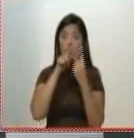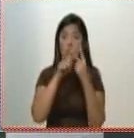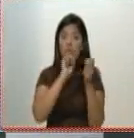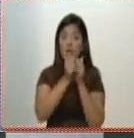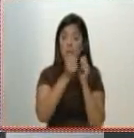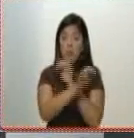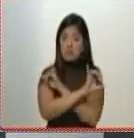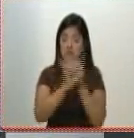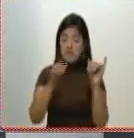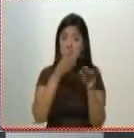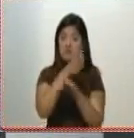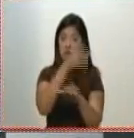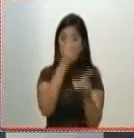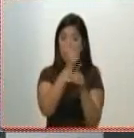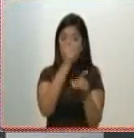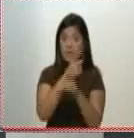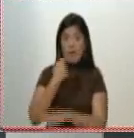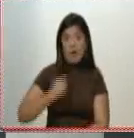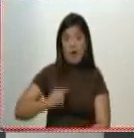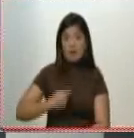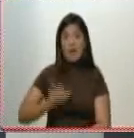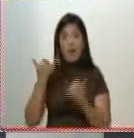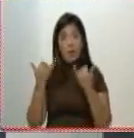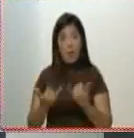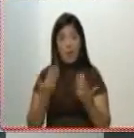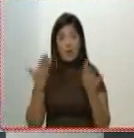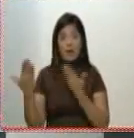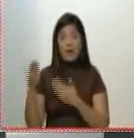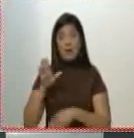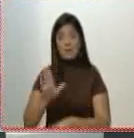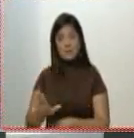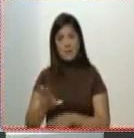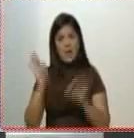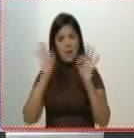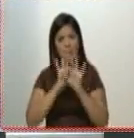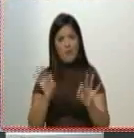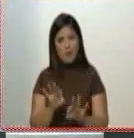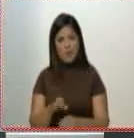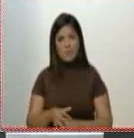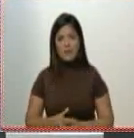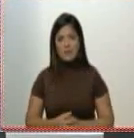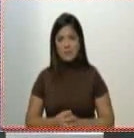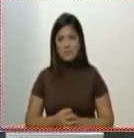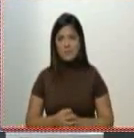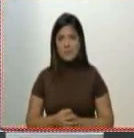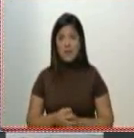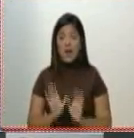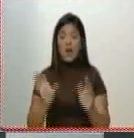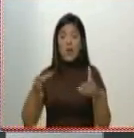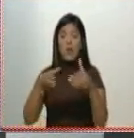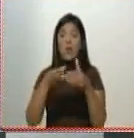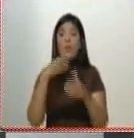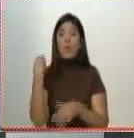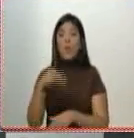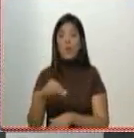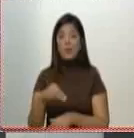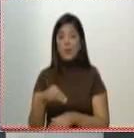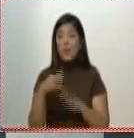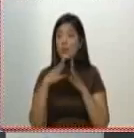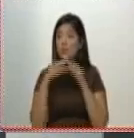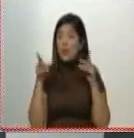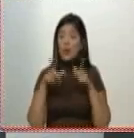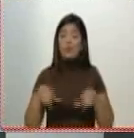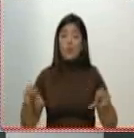en los Juegos Panamericanos y ahora lo hacen en esta modalidad de la gimnasia rítmica con la selección juvenil. Todos estos